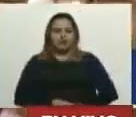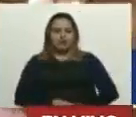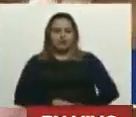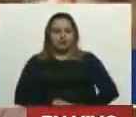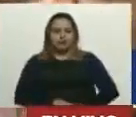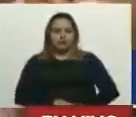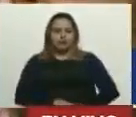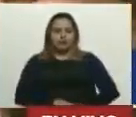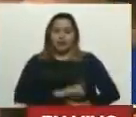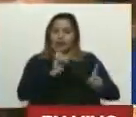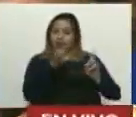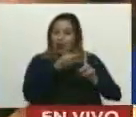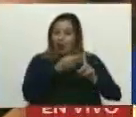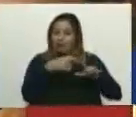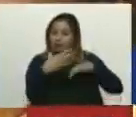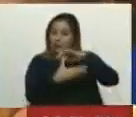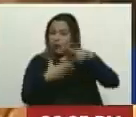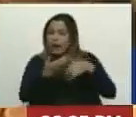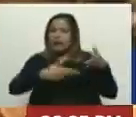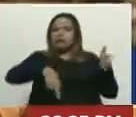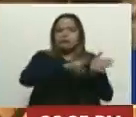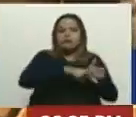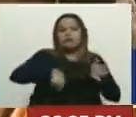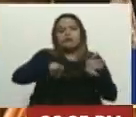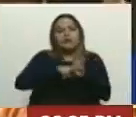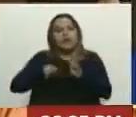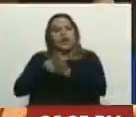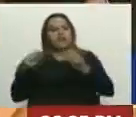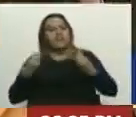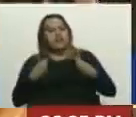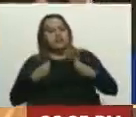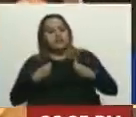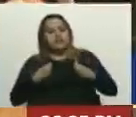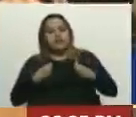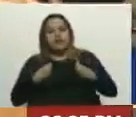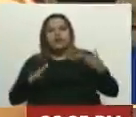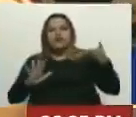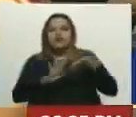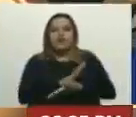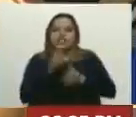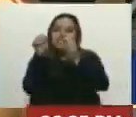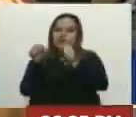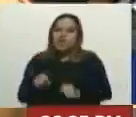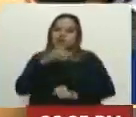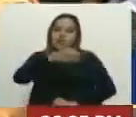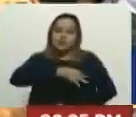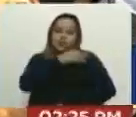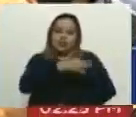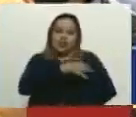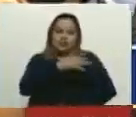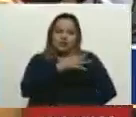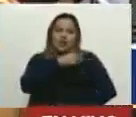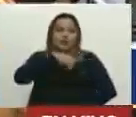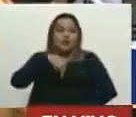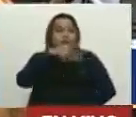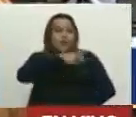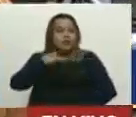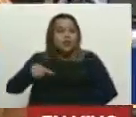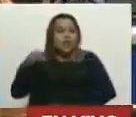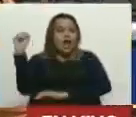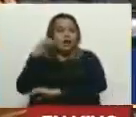Una de las problemáticas más frecuentes que vivimos tiene que ver precisamente con la seguridad social de nuestra población con